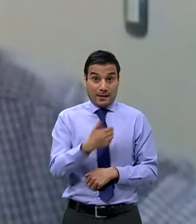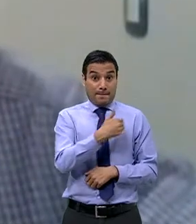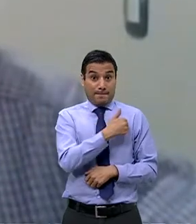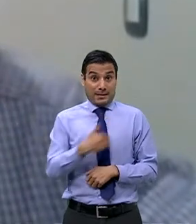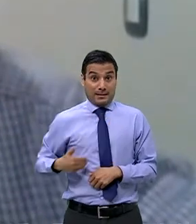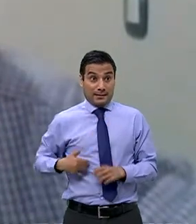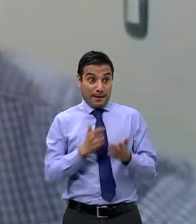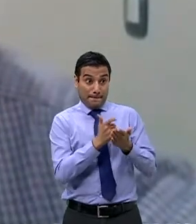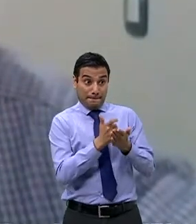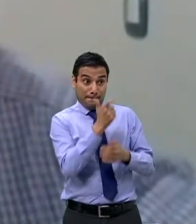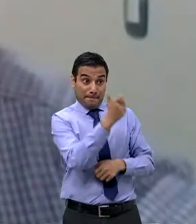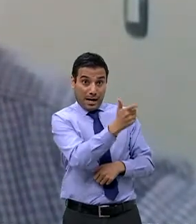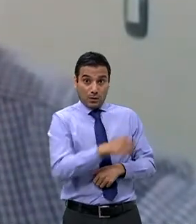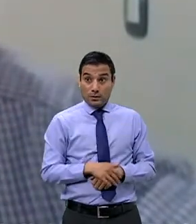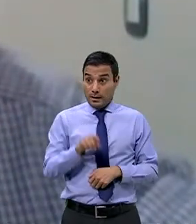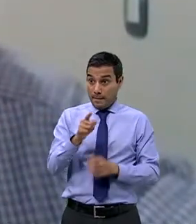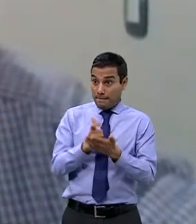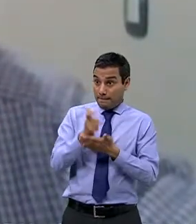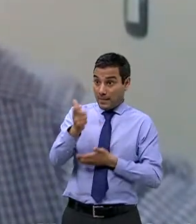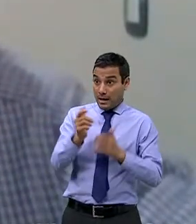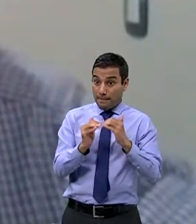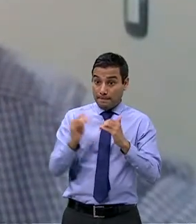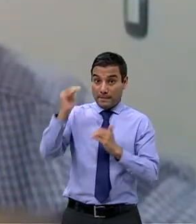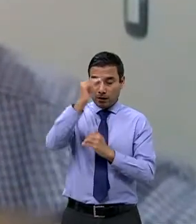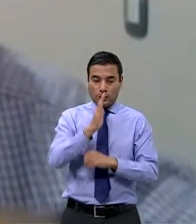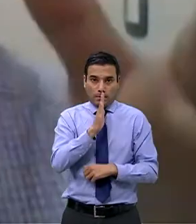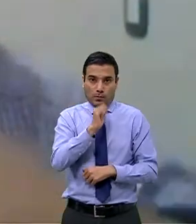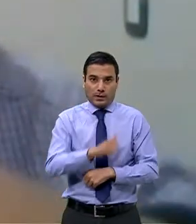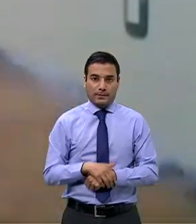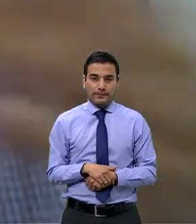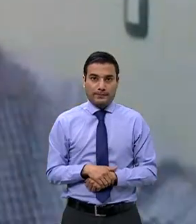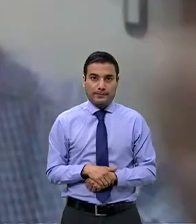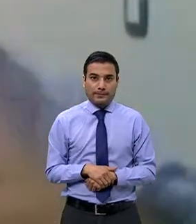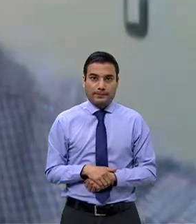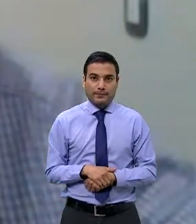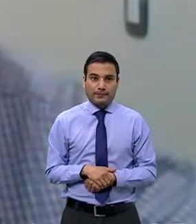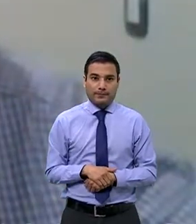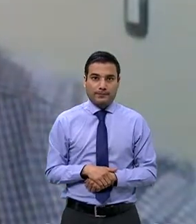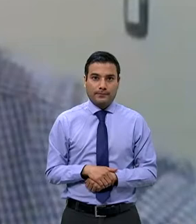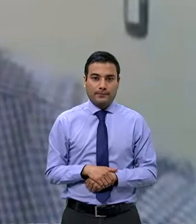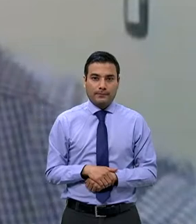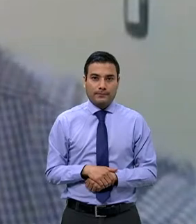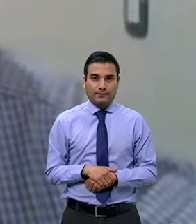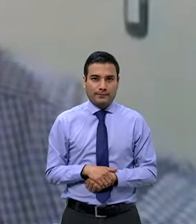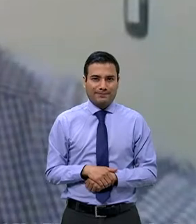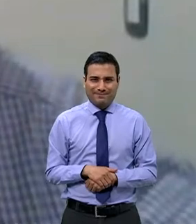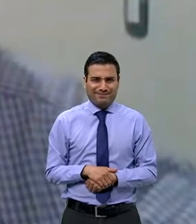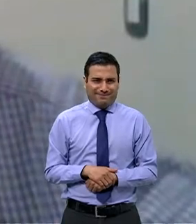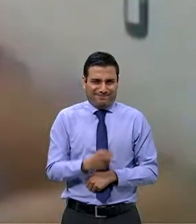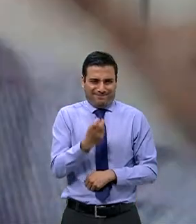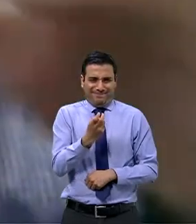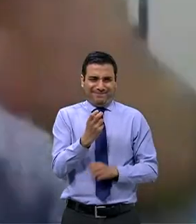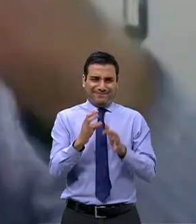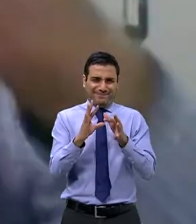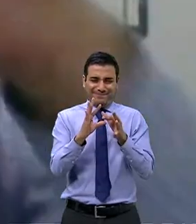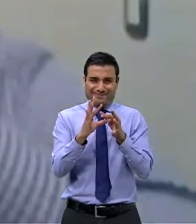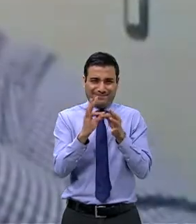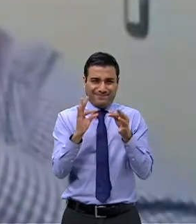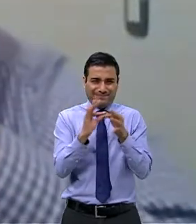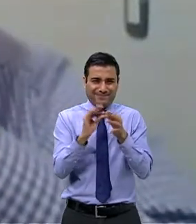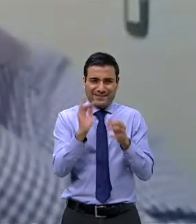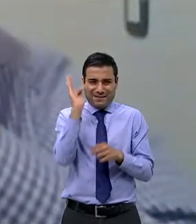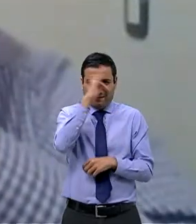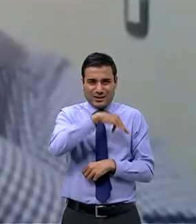ellos ganan más que el presidente entonces están en un falso debate porque nos